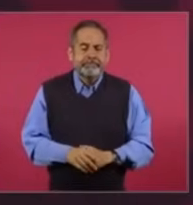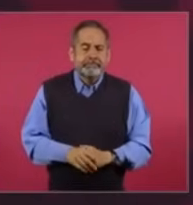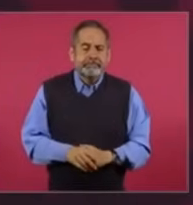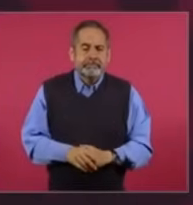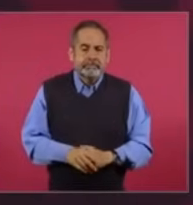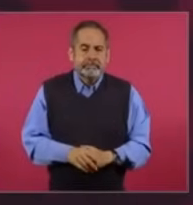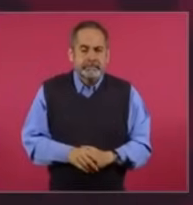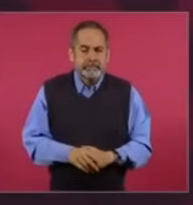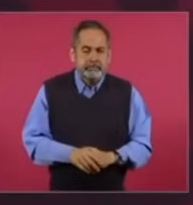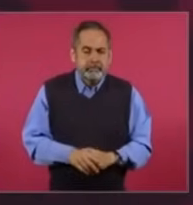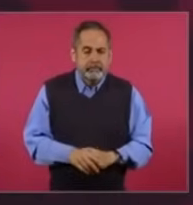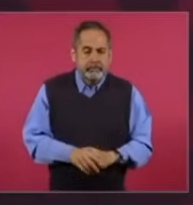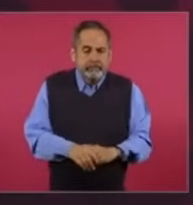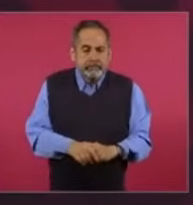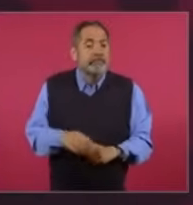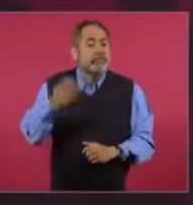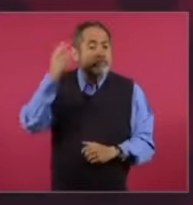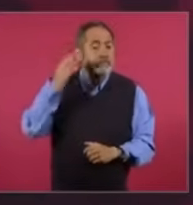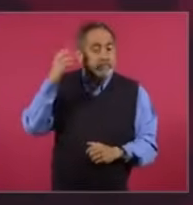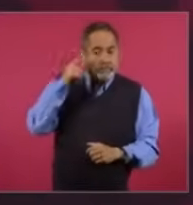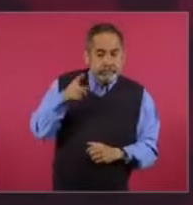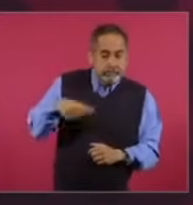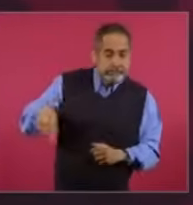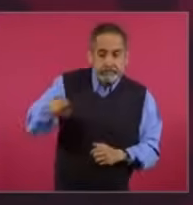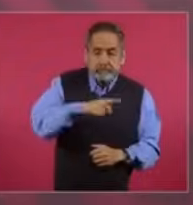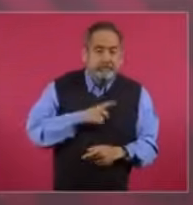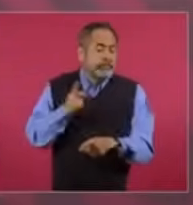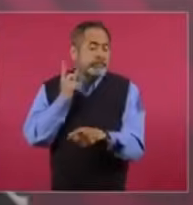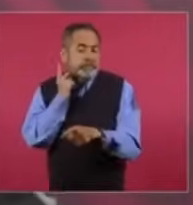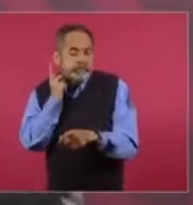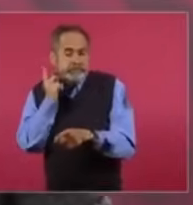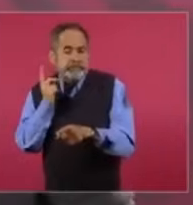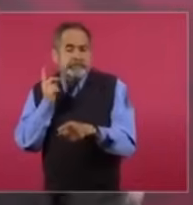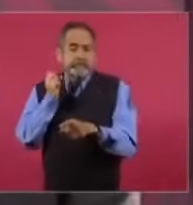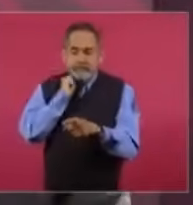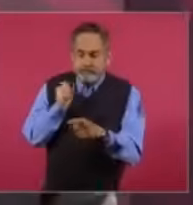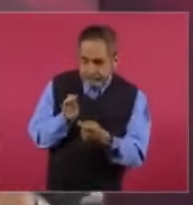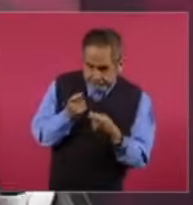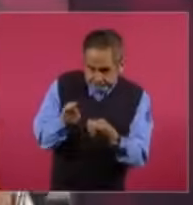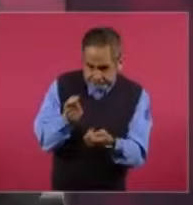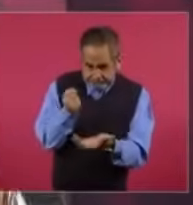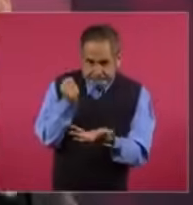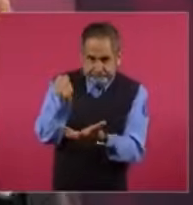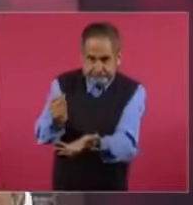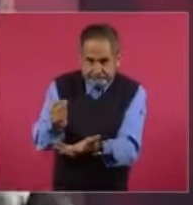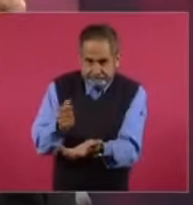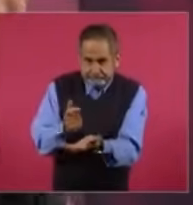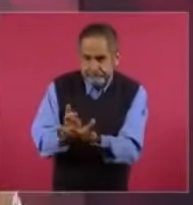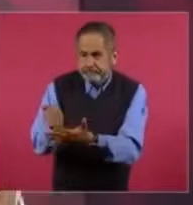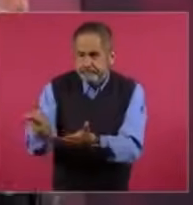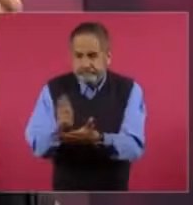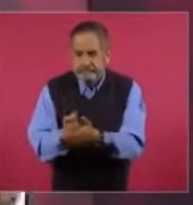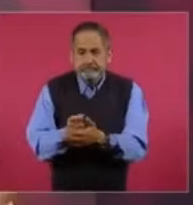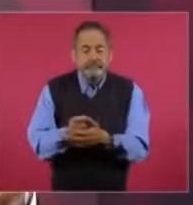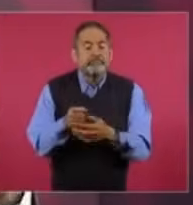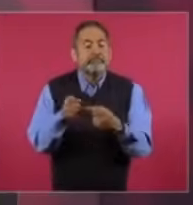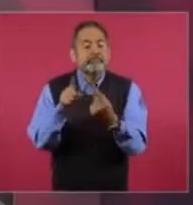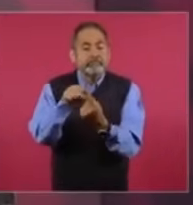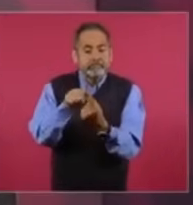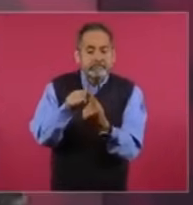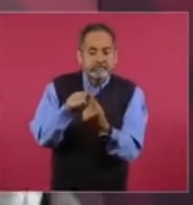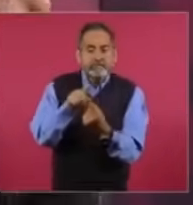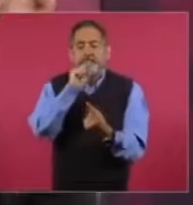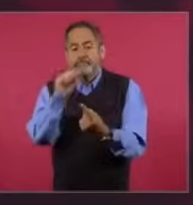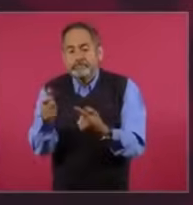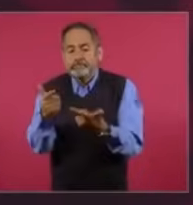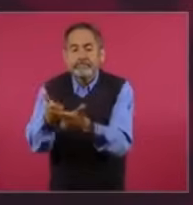porque se le entregaba a cada diputado y luego se le entregaba a cada fracción,